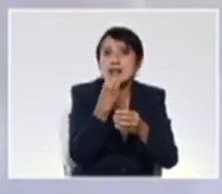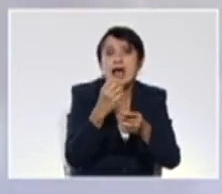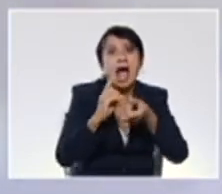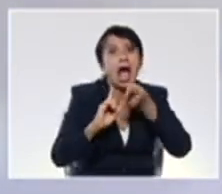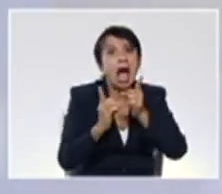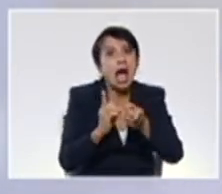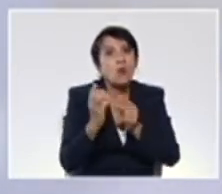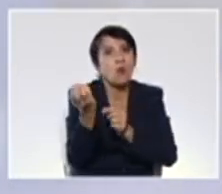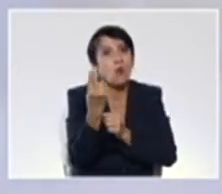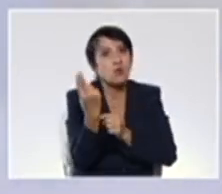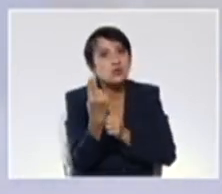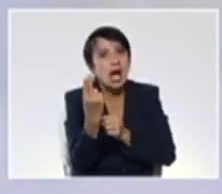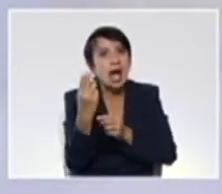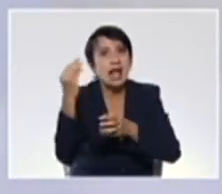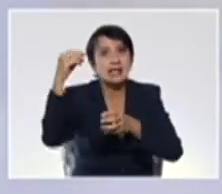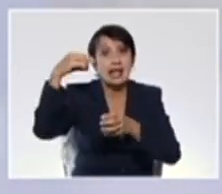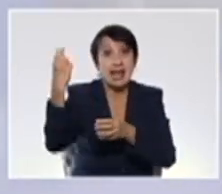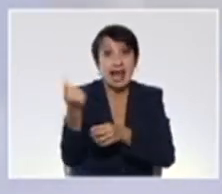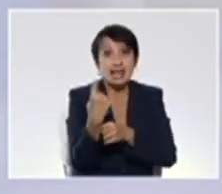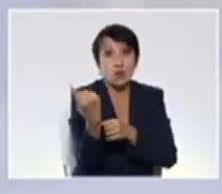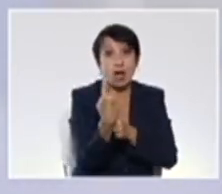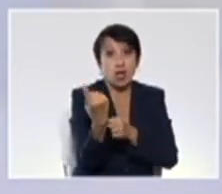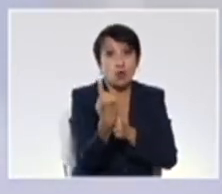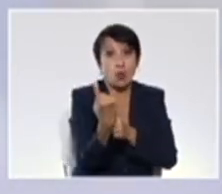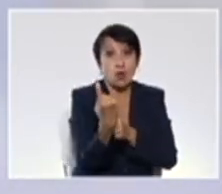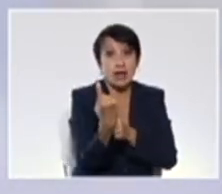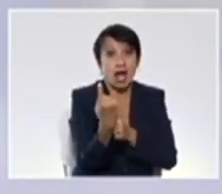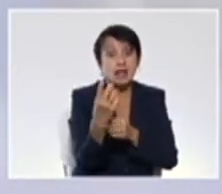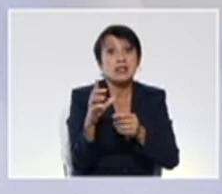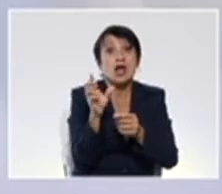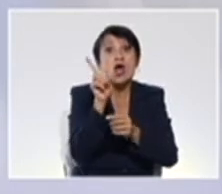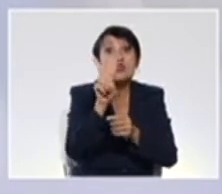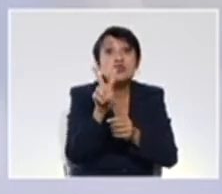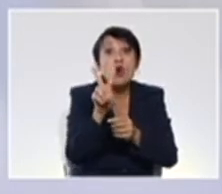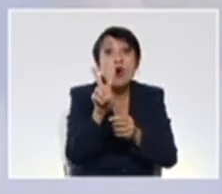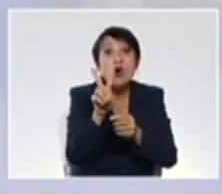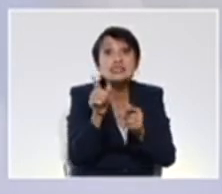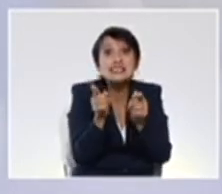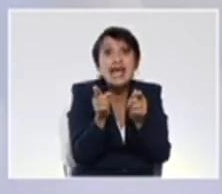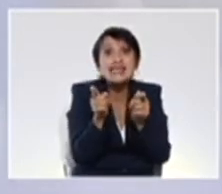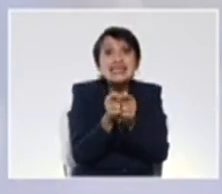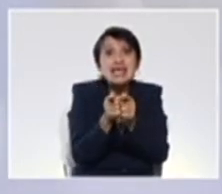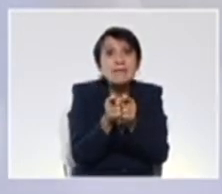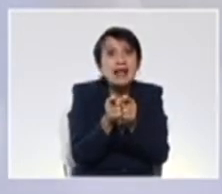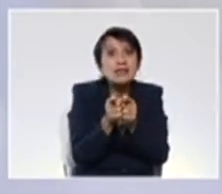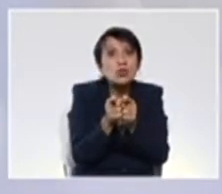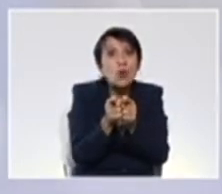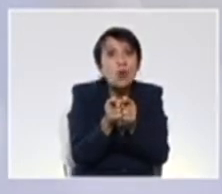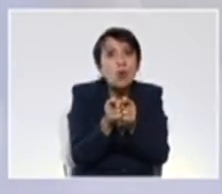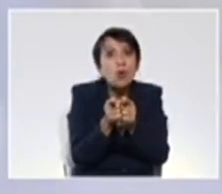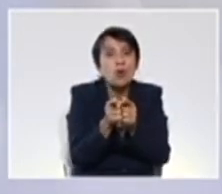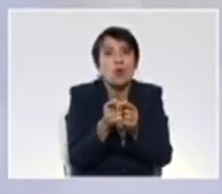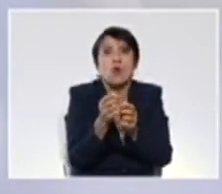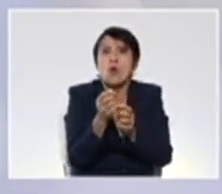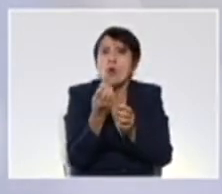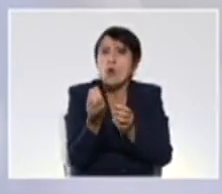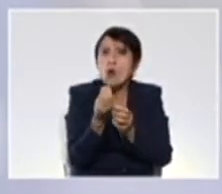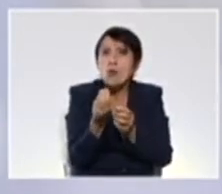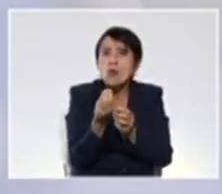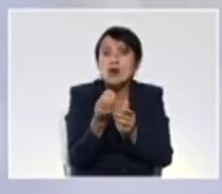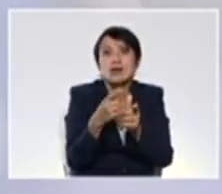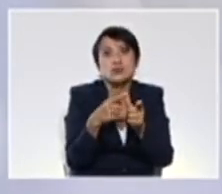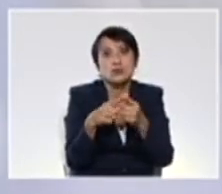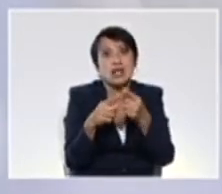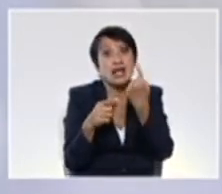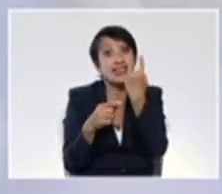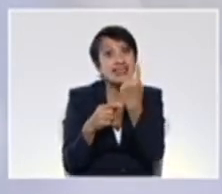vaya a utilizar en la licuadora, puede superar los 2 centímetros. ¿Cómo puedo saber yo, Rey, cuándo es 2 centímetros? Bueno, tomas tu